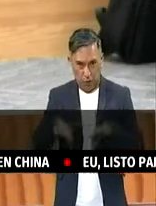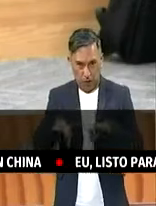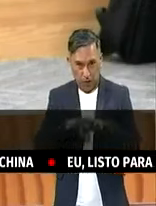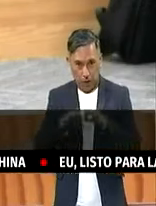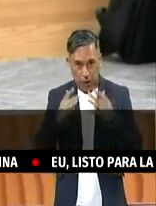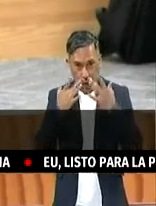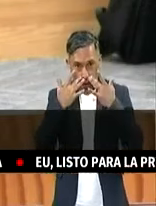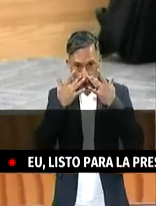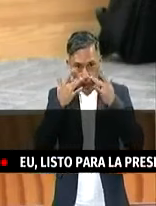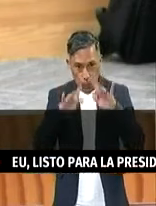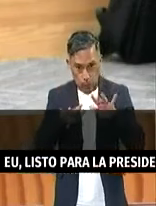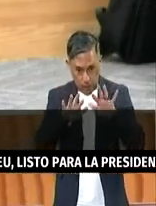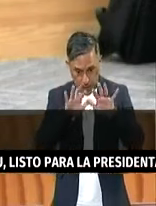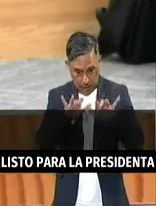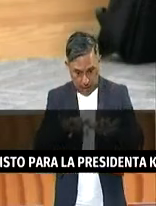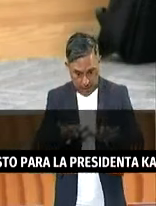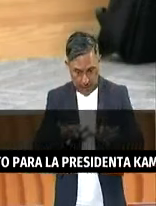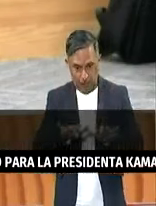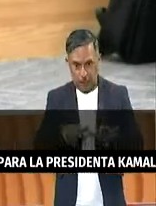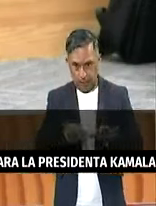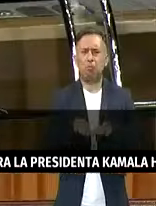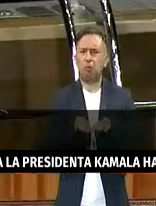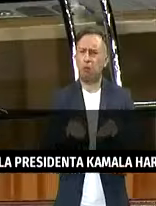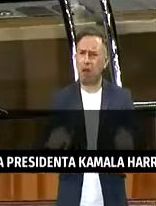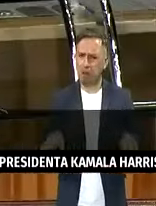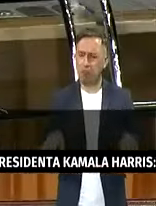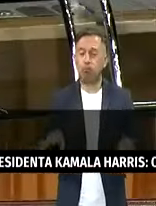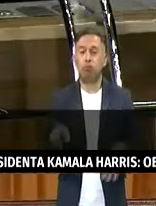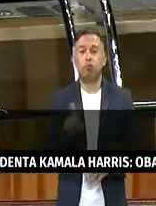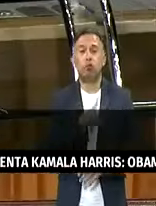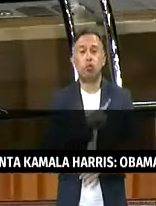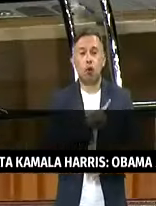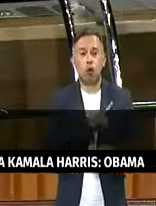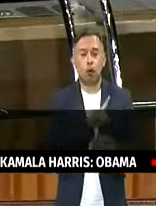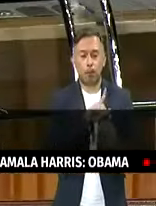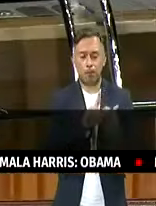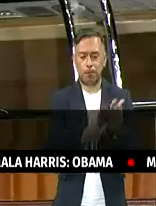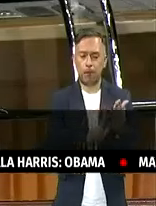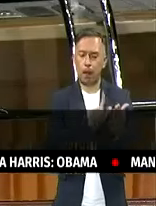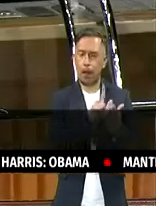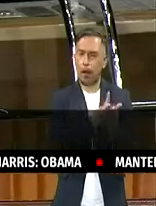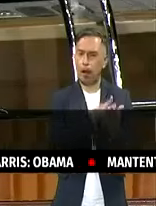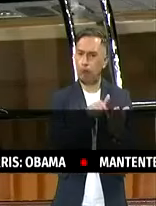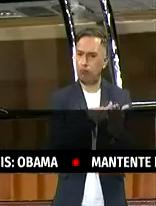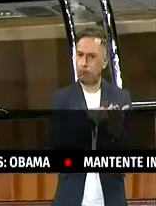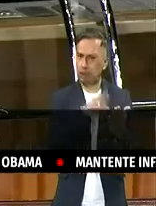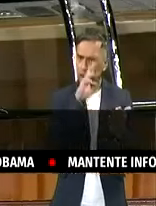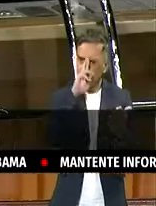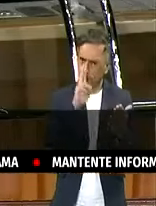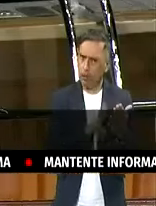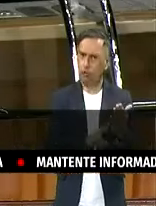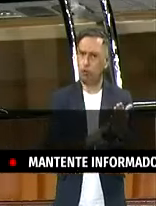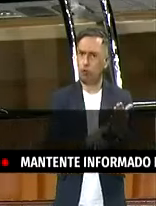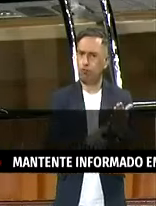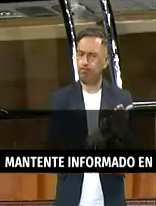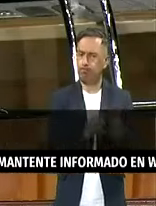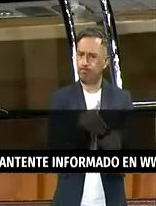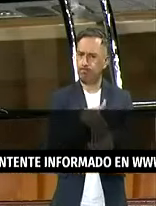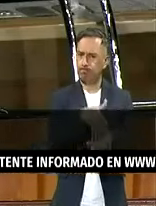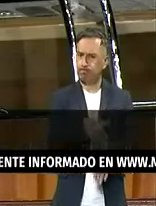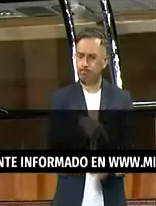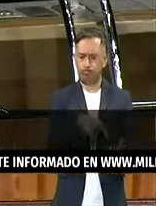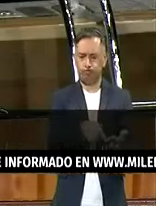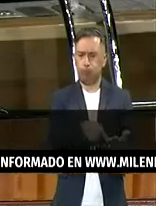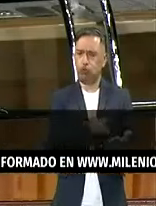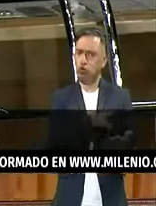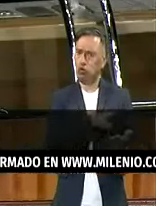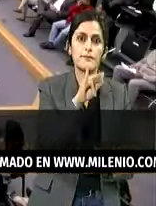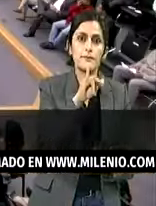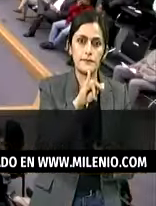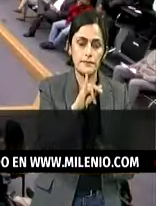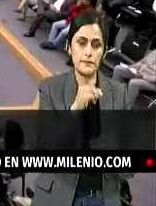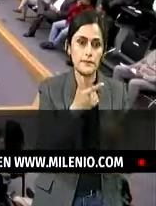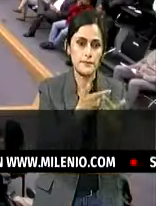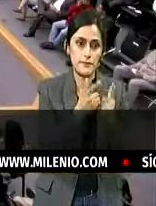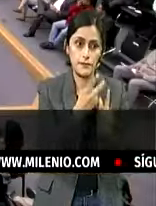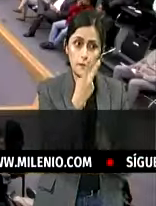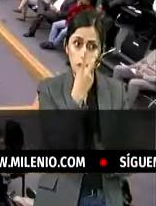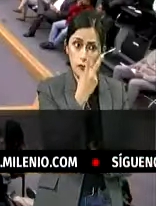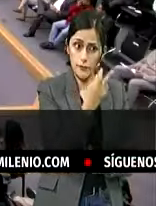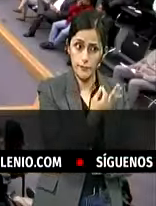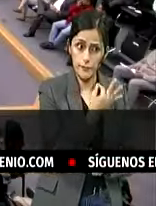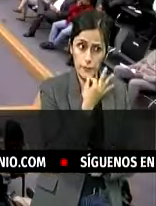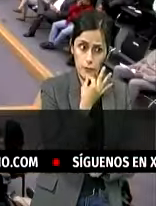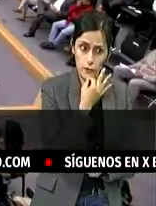cualquiera de sus actos, es revisable judicialmente, de forma tal que de manera muy previsible cualquier cosa